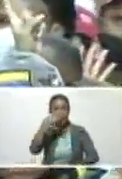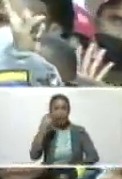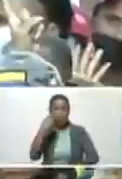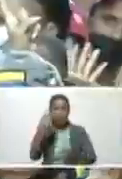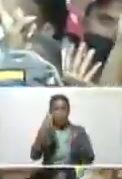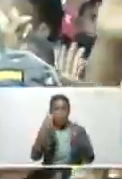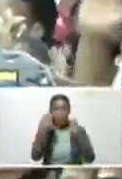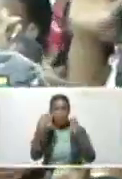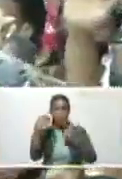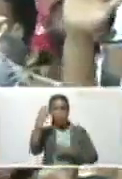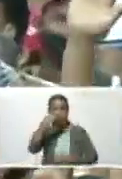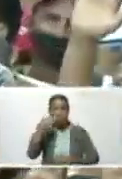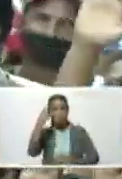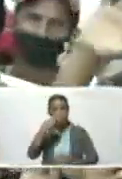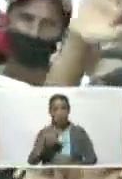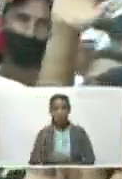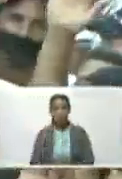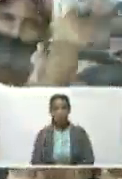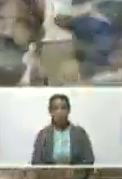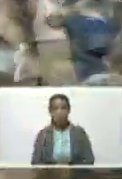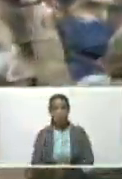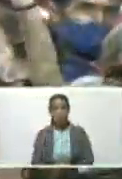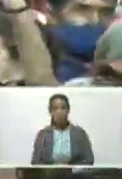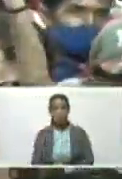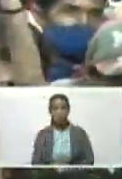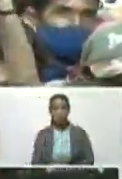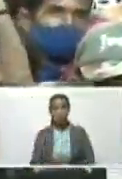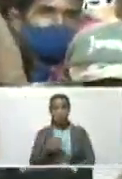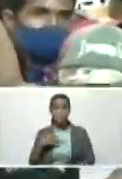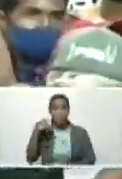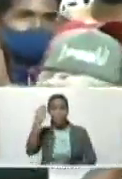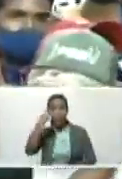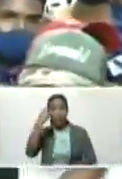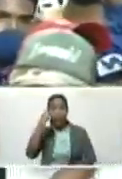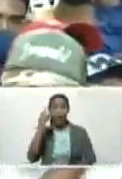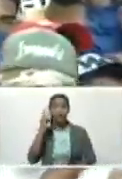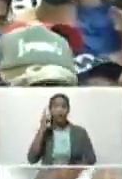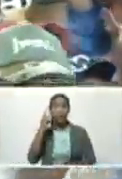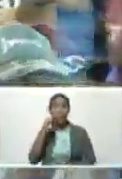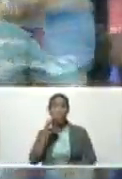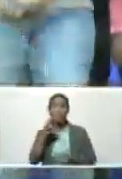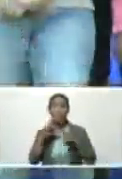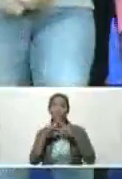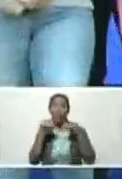los ojos. Mis ojos azules lo dicen todo.